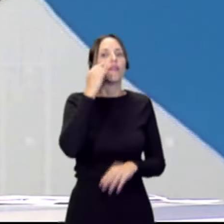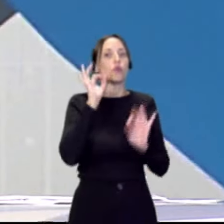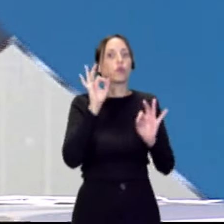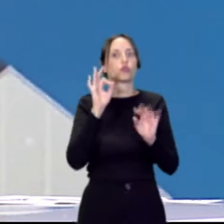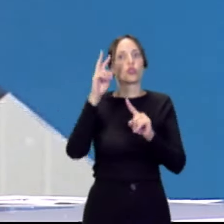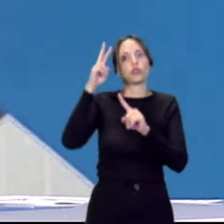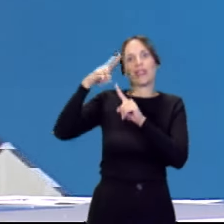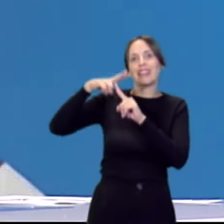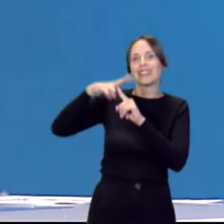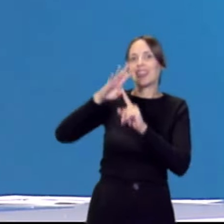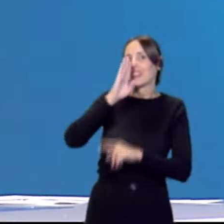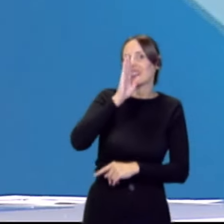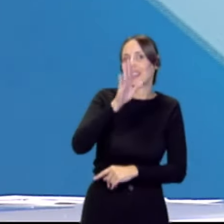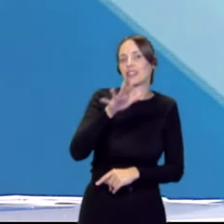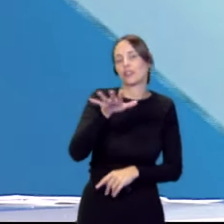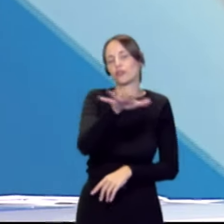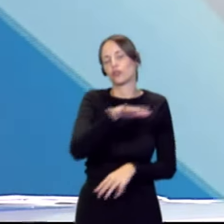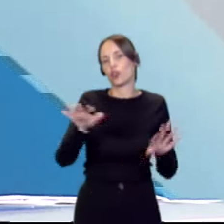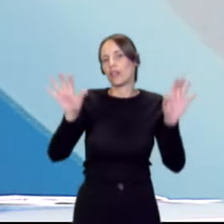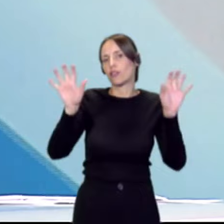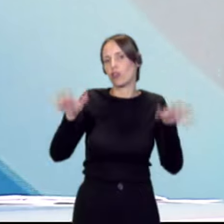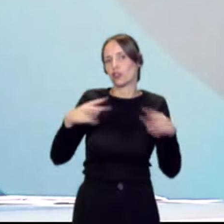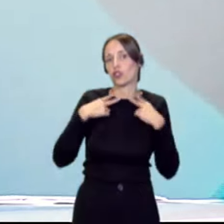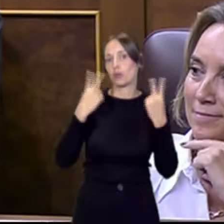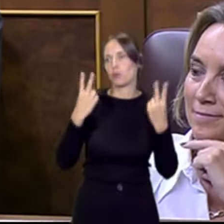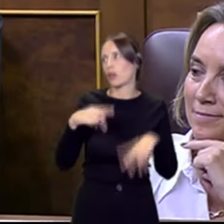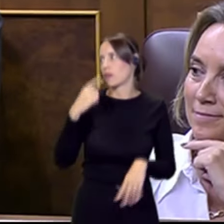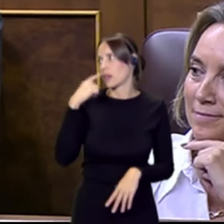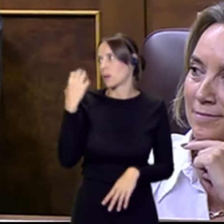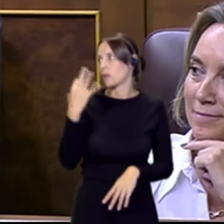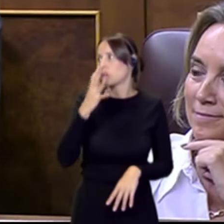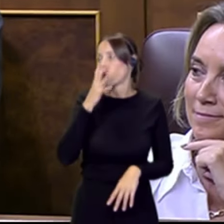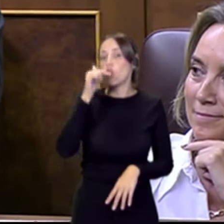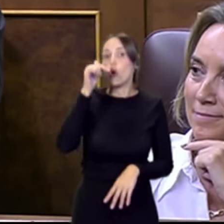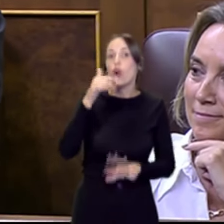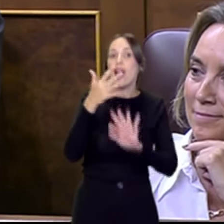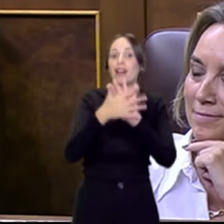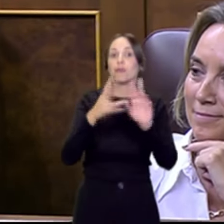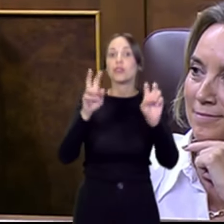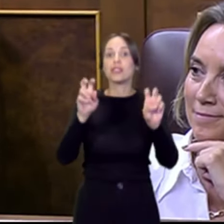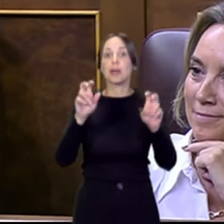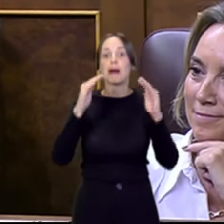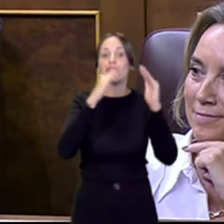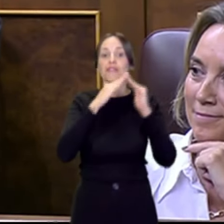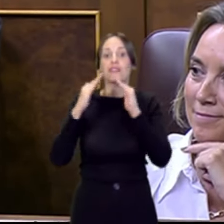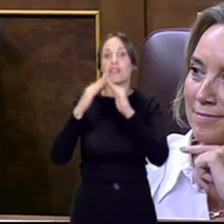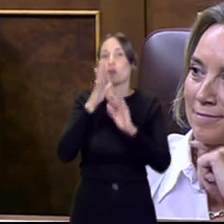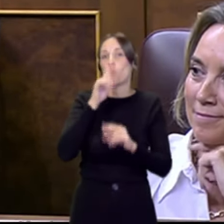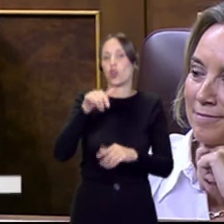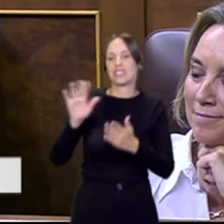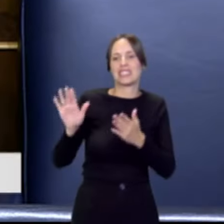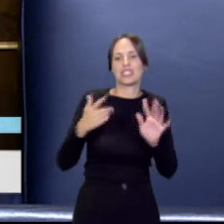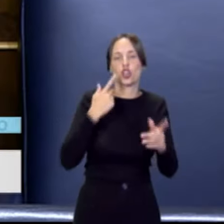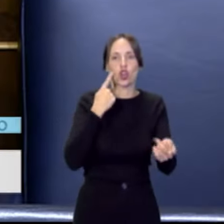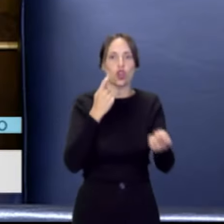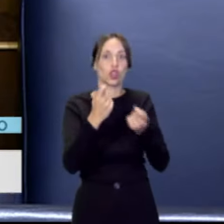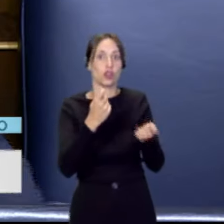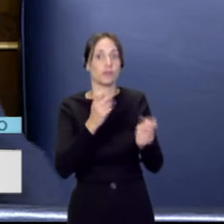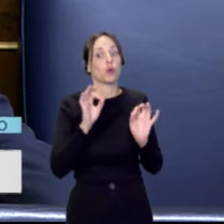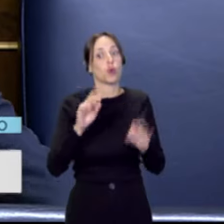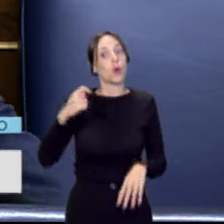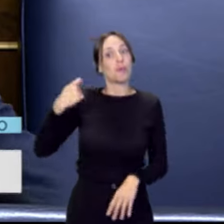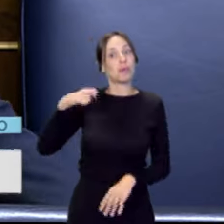precisamente desde el Congreso de los Diputados, porque como les comentamos, pues hoy se hablará de vivienda, hoy hay sesión de control, pues a la que no acude